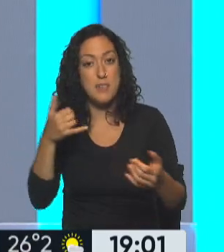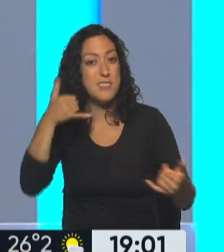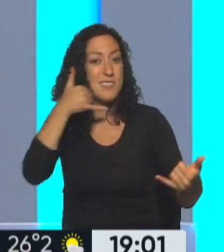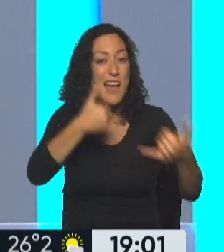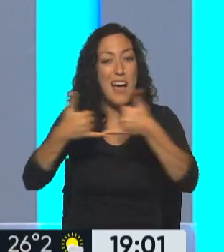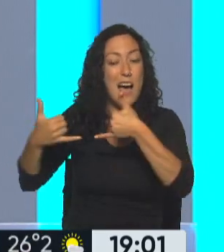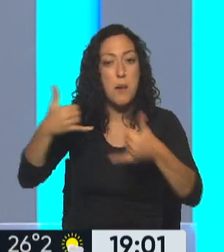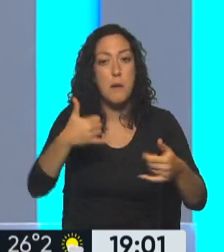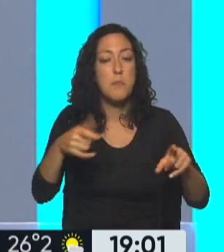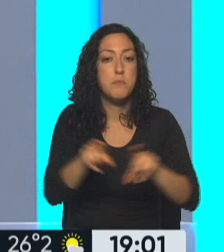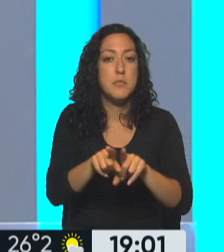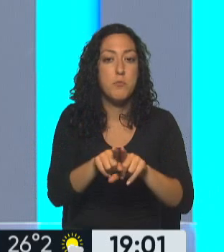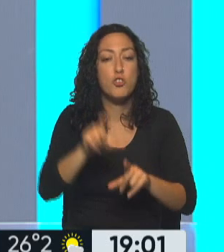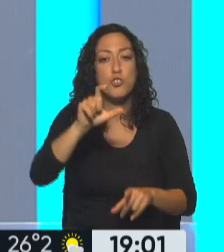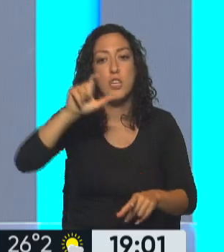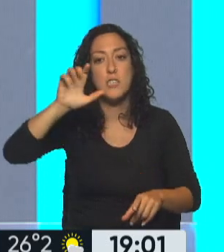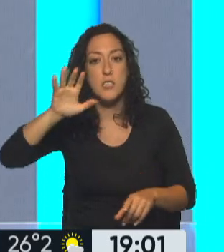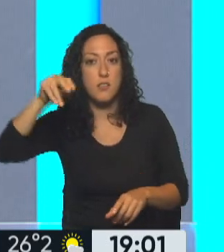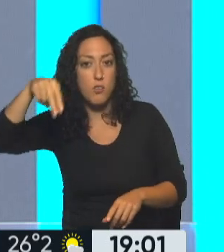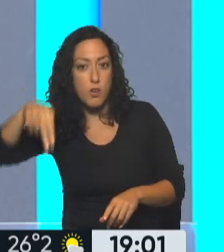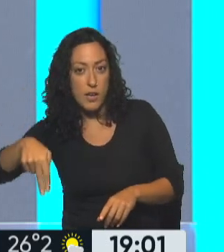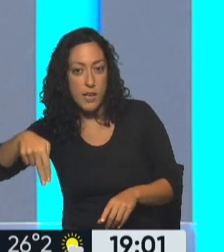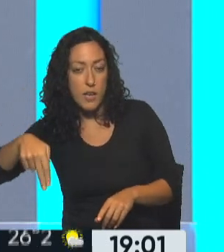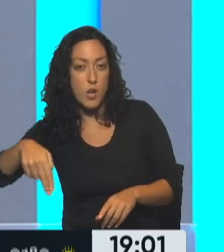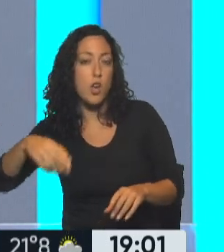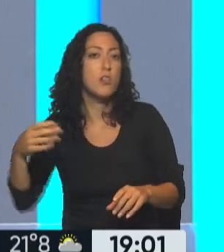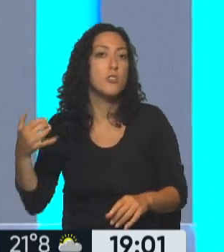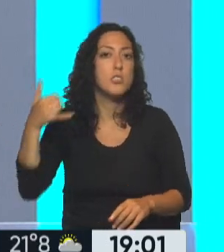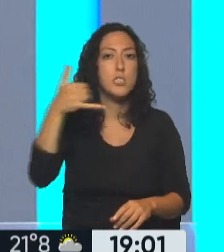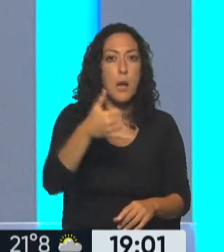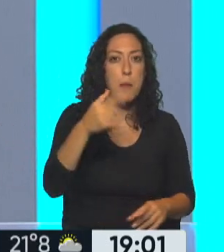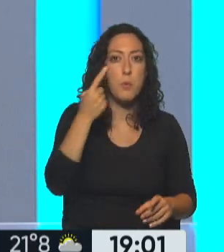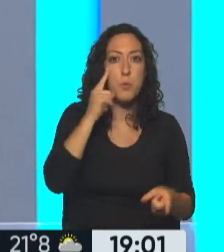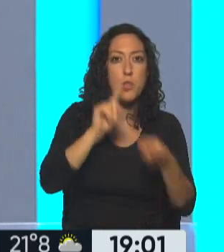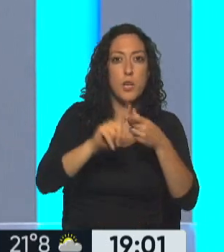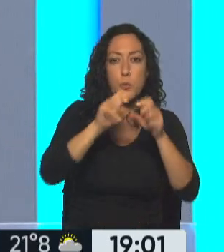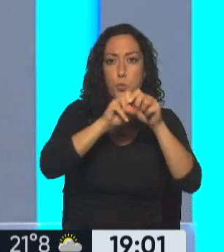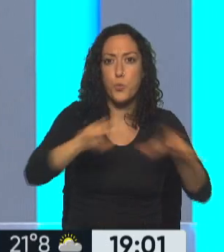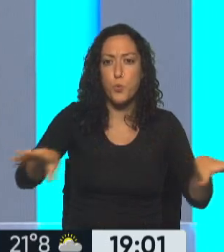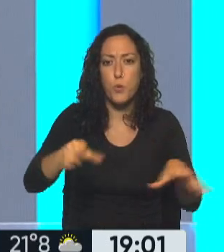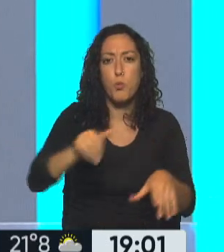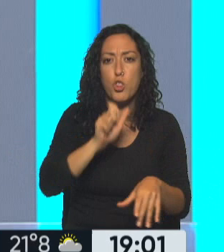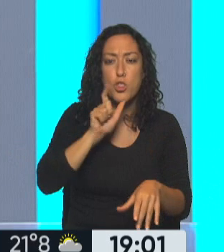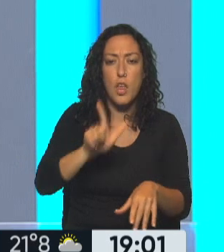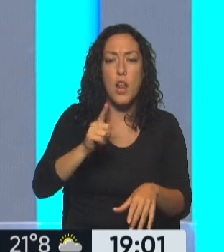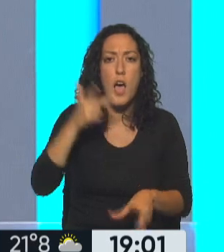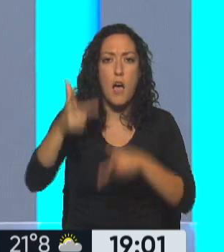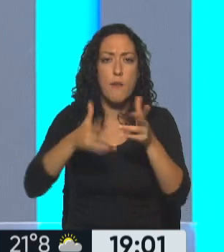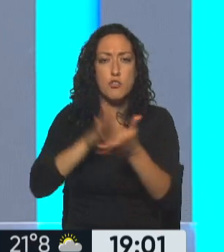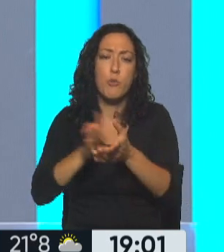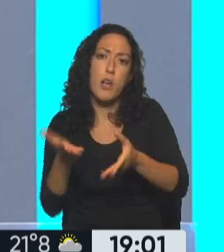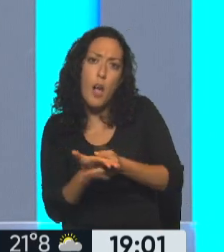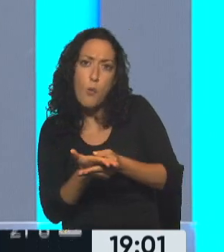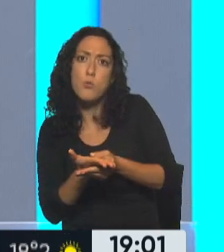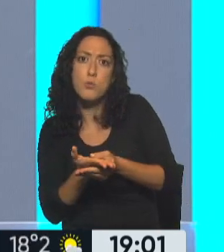un periodista de Canal 5N, esa comunicación fue difundida al aire y Sabac Montiel habló sobre cuestiones vinculadas con la causa,